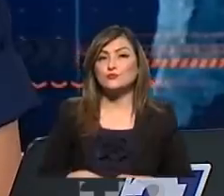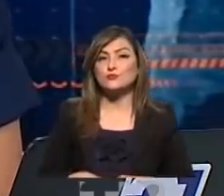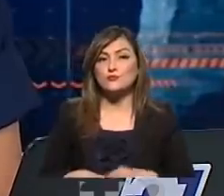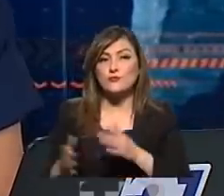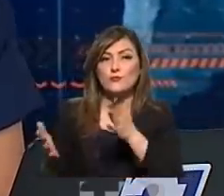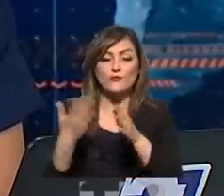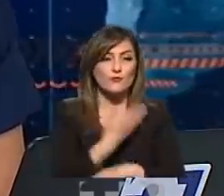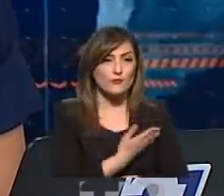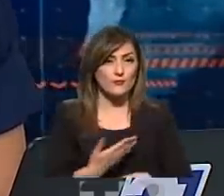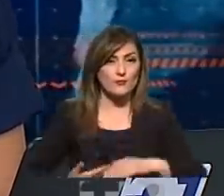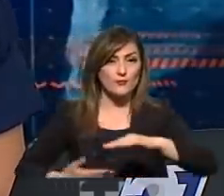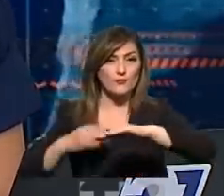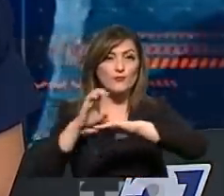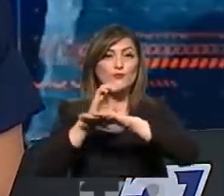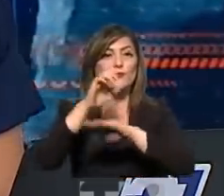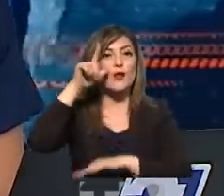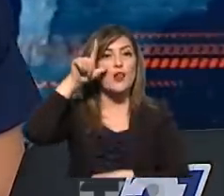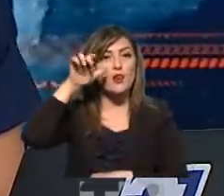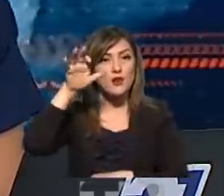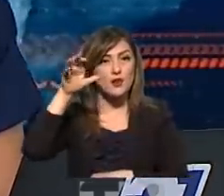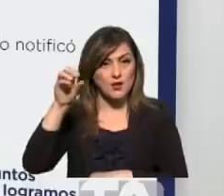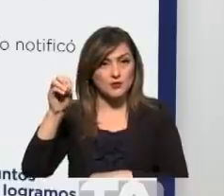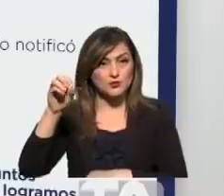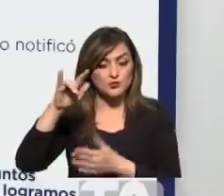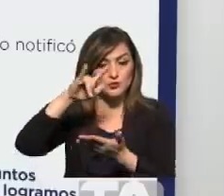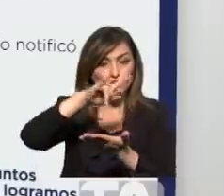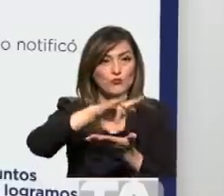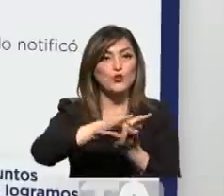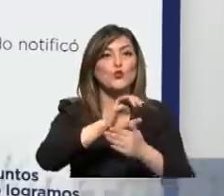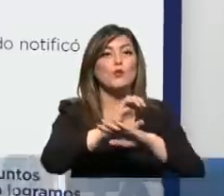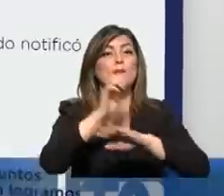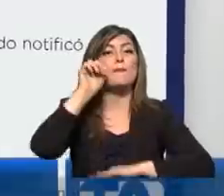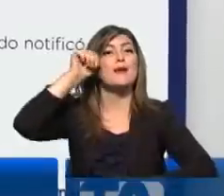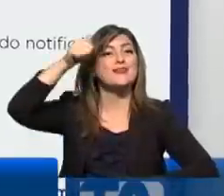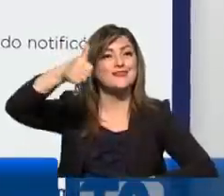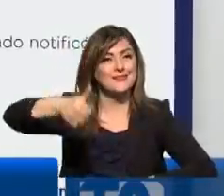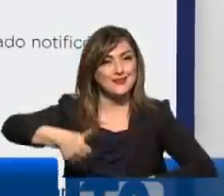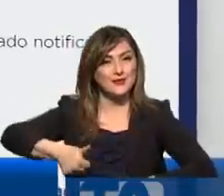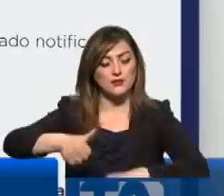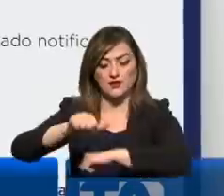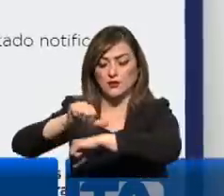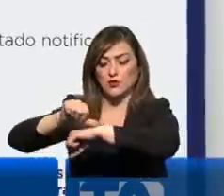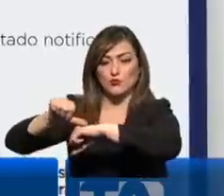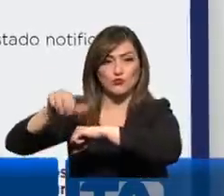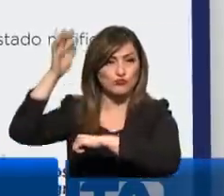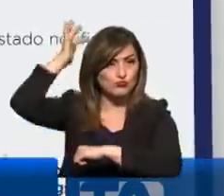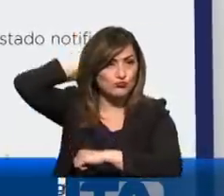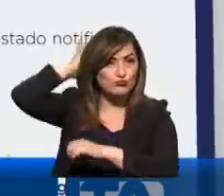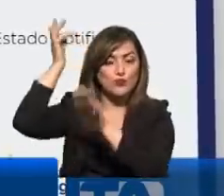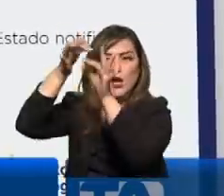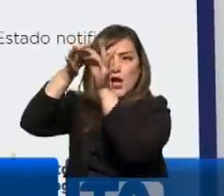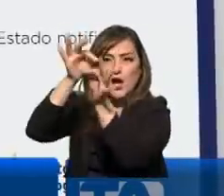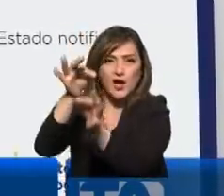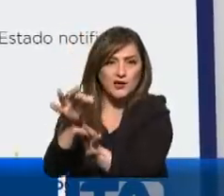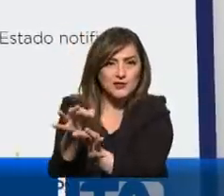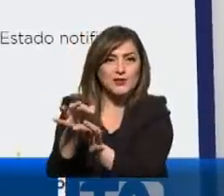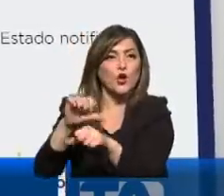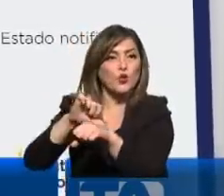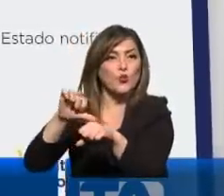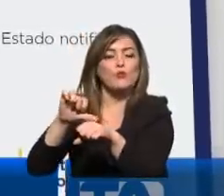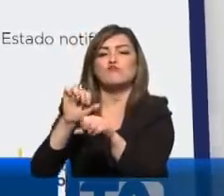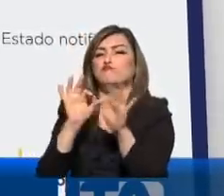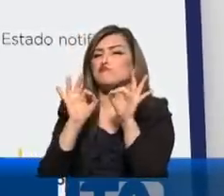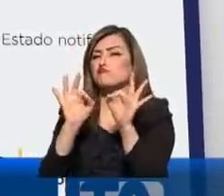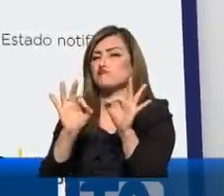El presidente de la República, Guillermo Lasso, regresará al país mañana luego de su exitosa operación en Estados Unidos. Estaba previsto